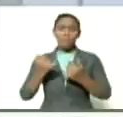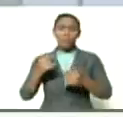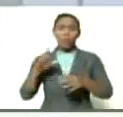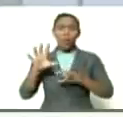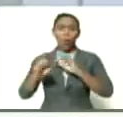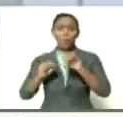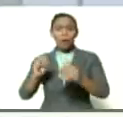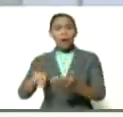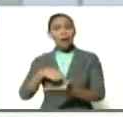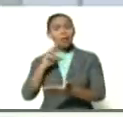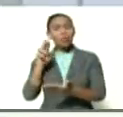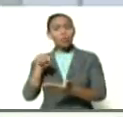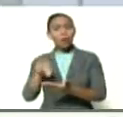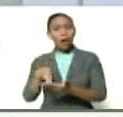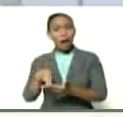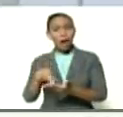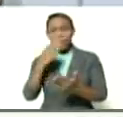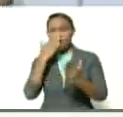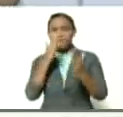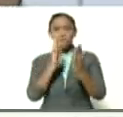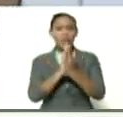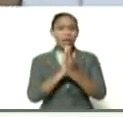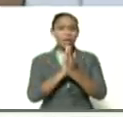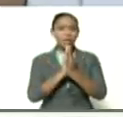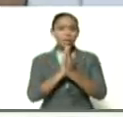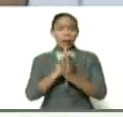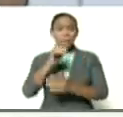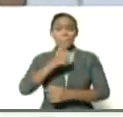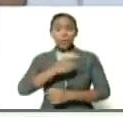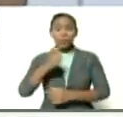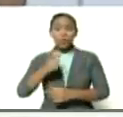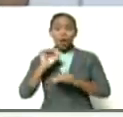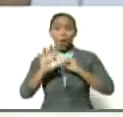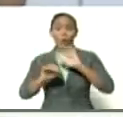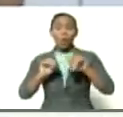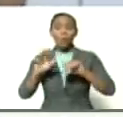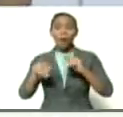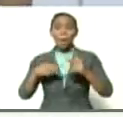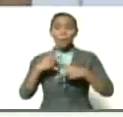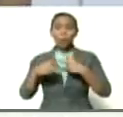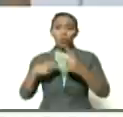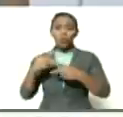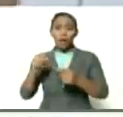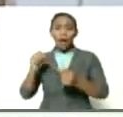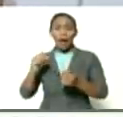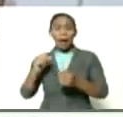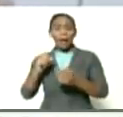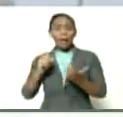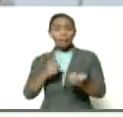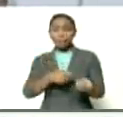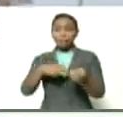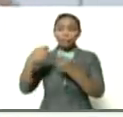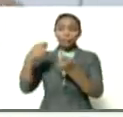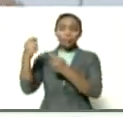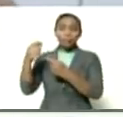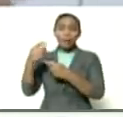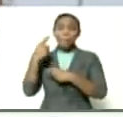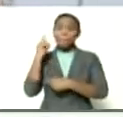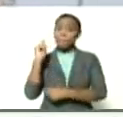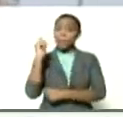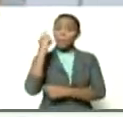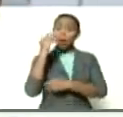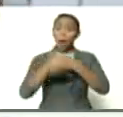compra nacional frente a privilegiar compras de productos importados. Primero lo hecho en